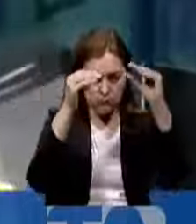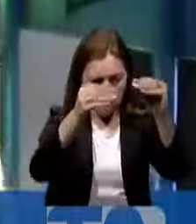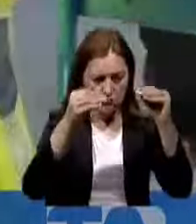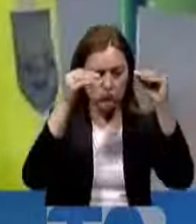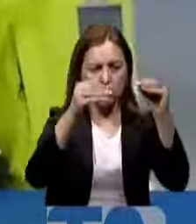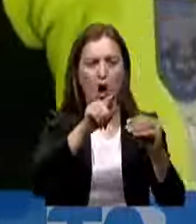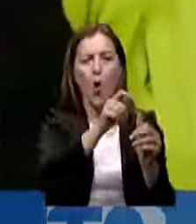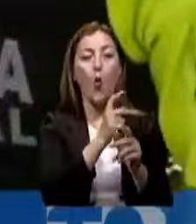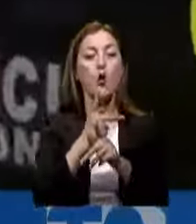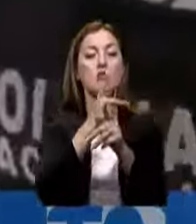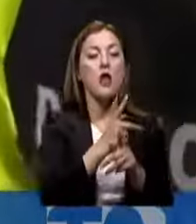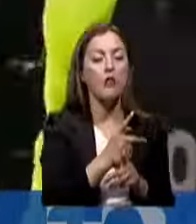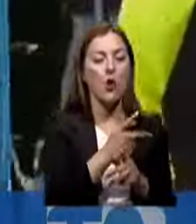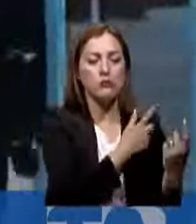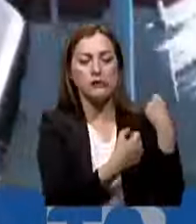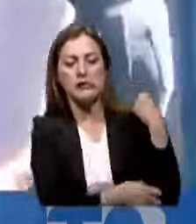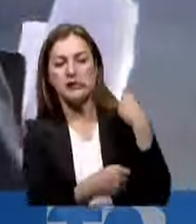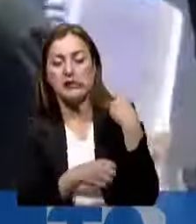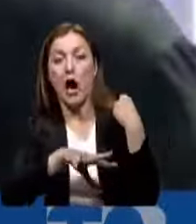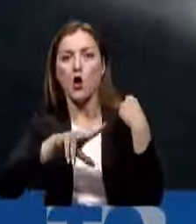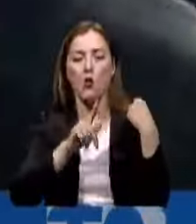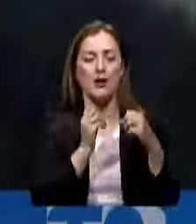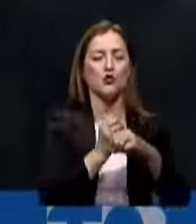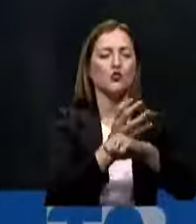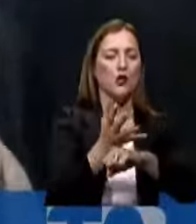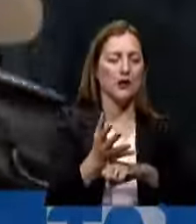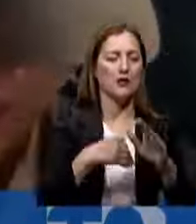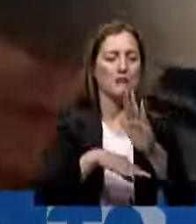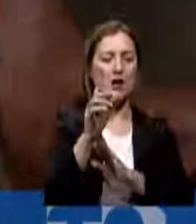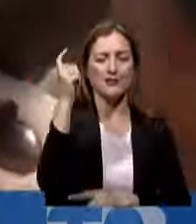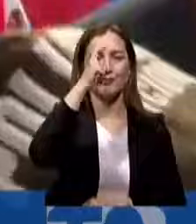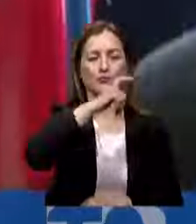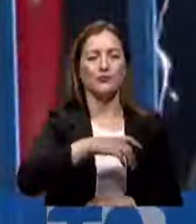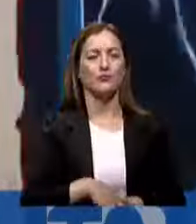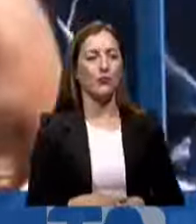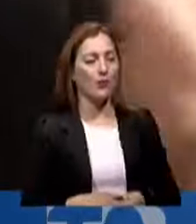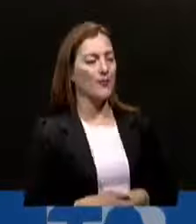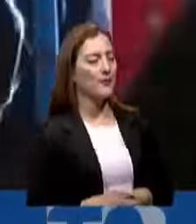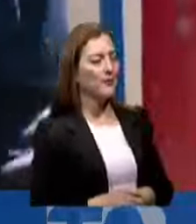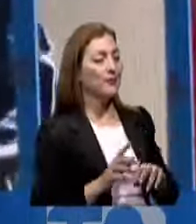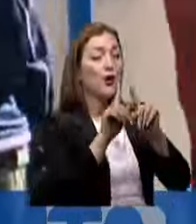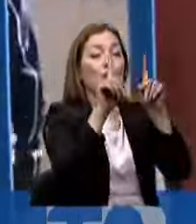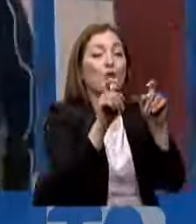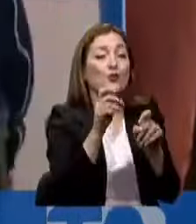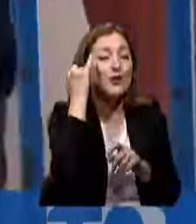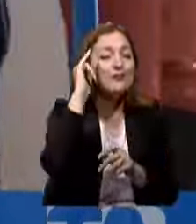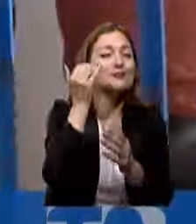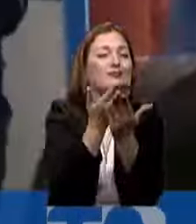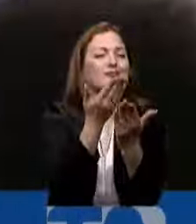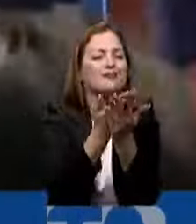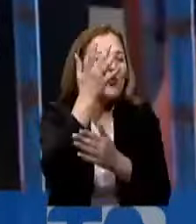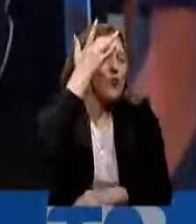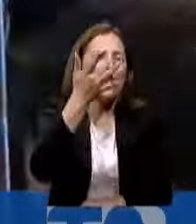acompañamiento en ciertos tramos que son considerados más críticos. Y ahora la pregunta es, ¿de dónde surge esta iniciativa?